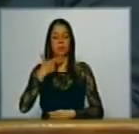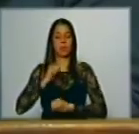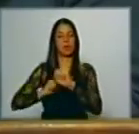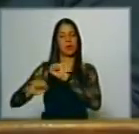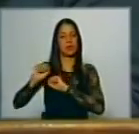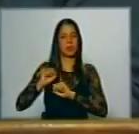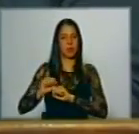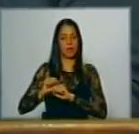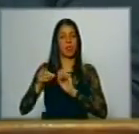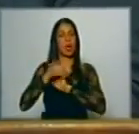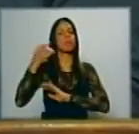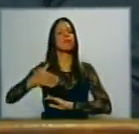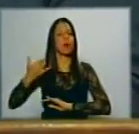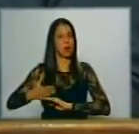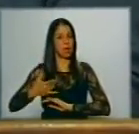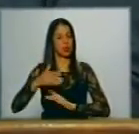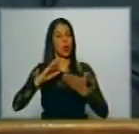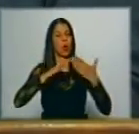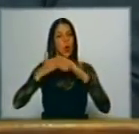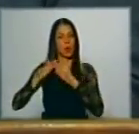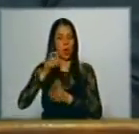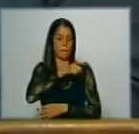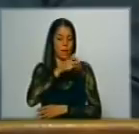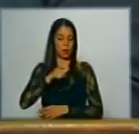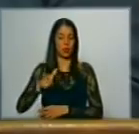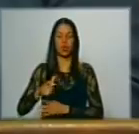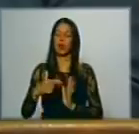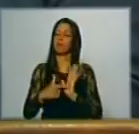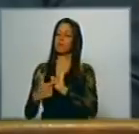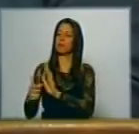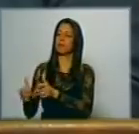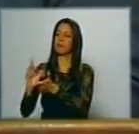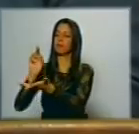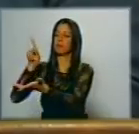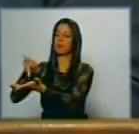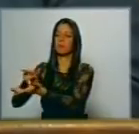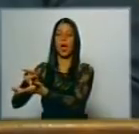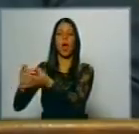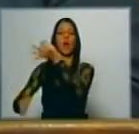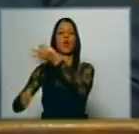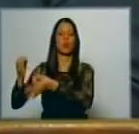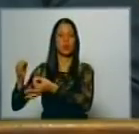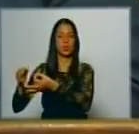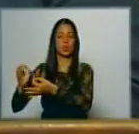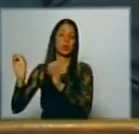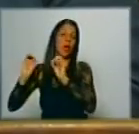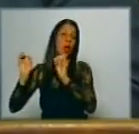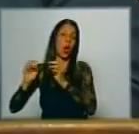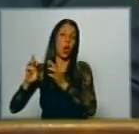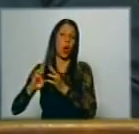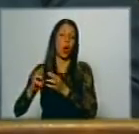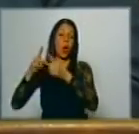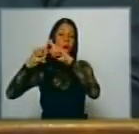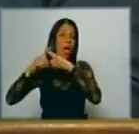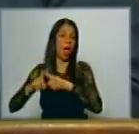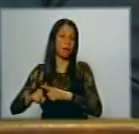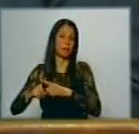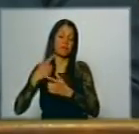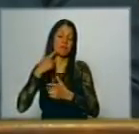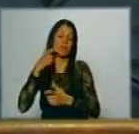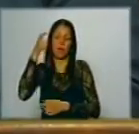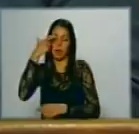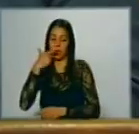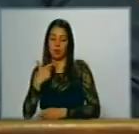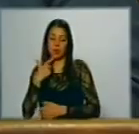y difusos de las personas ante las autoridades jurisdiccionales o administrativas mediante